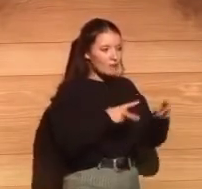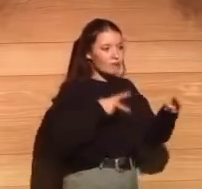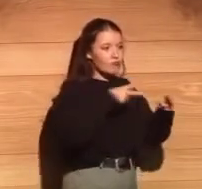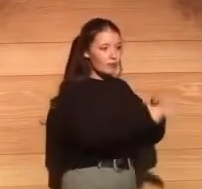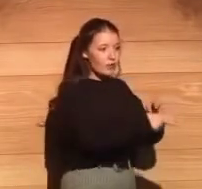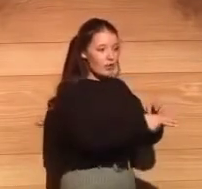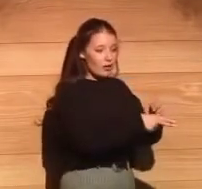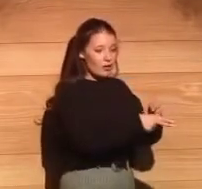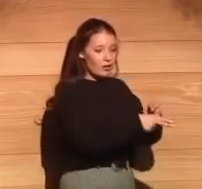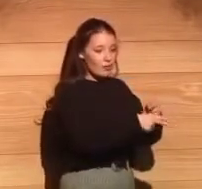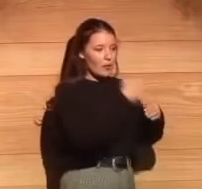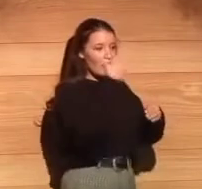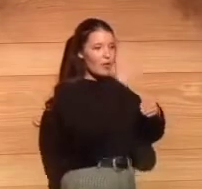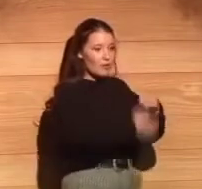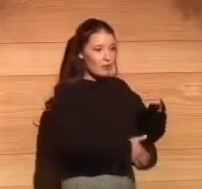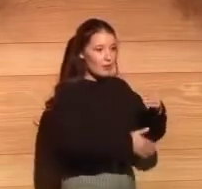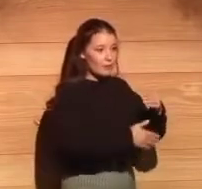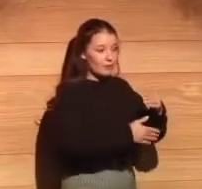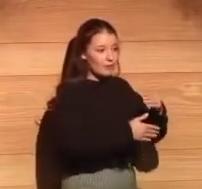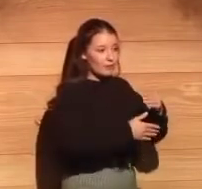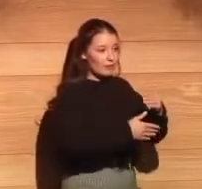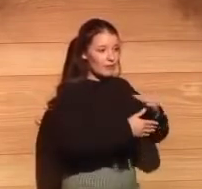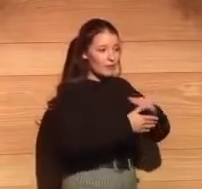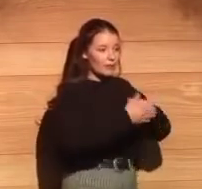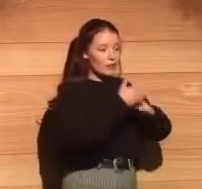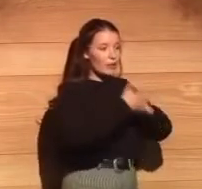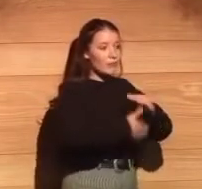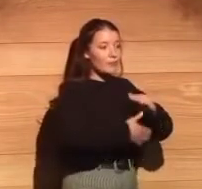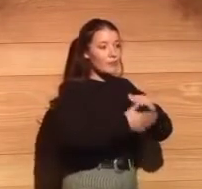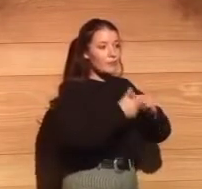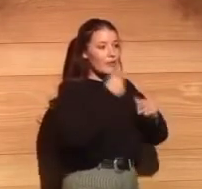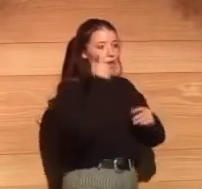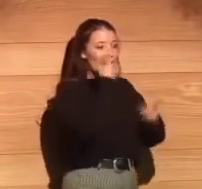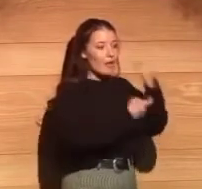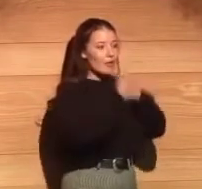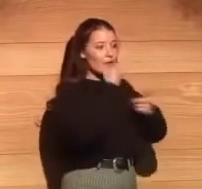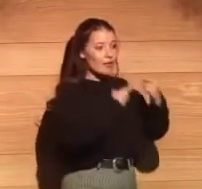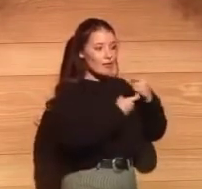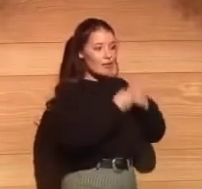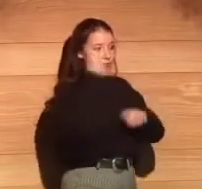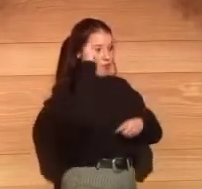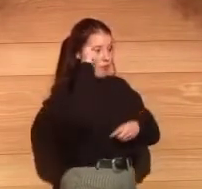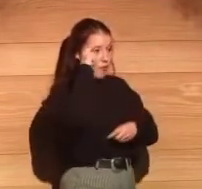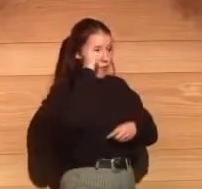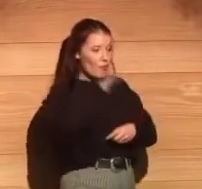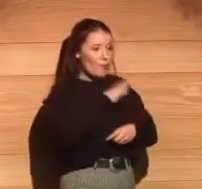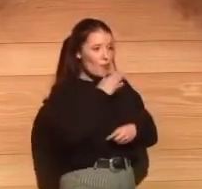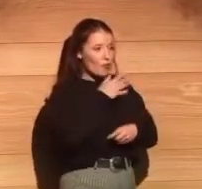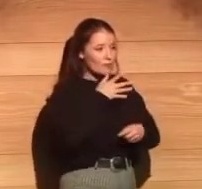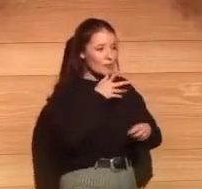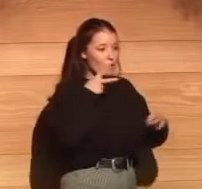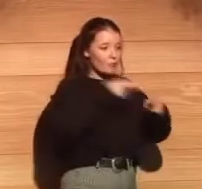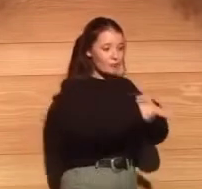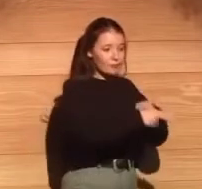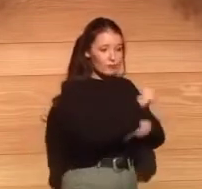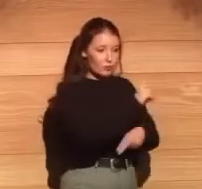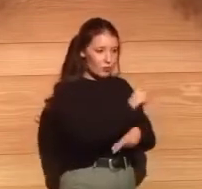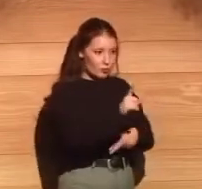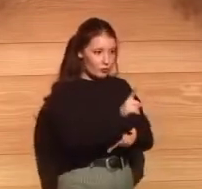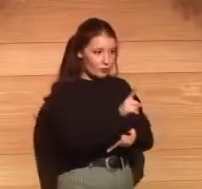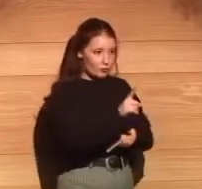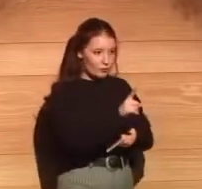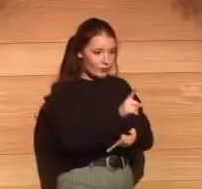anular la desinformación, porque eso no tenemos que considerarlo censura, sino que tenemos que